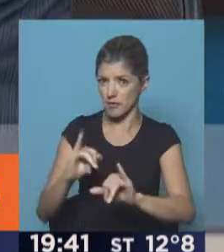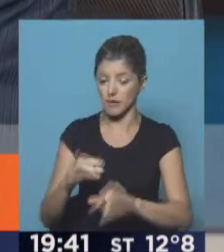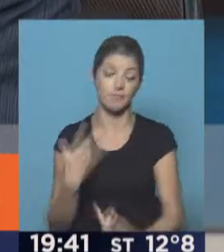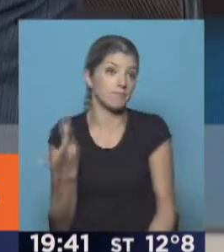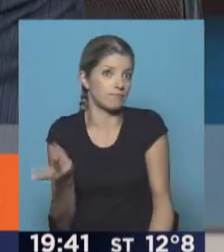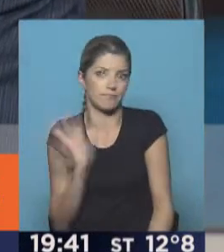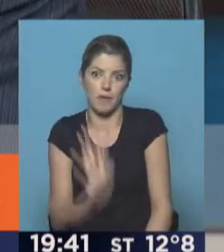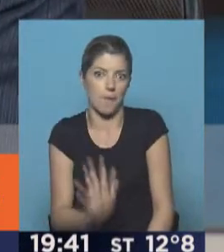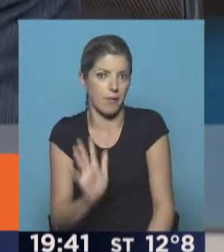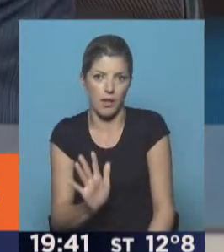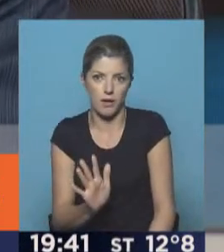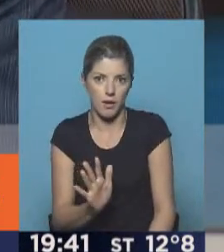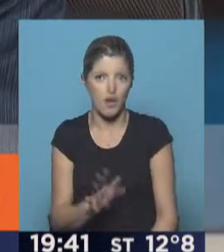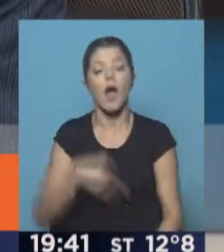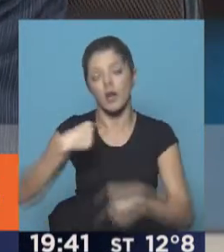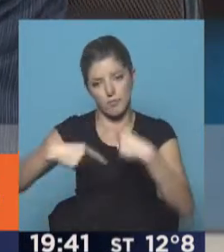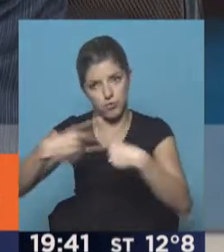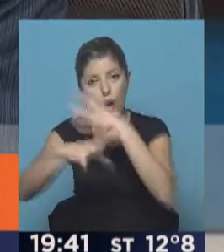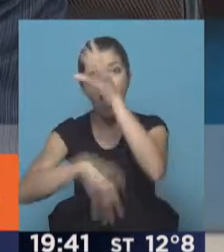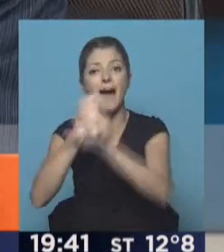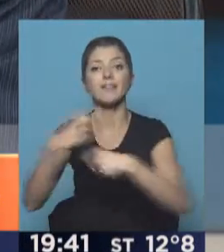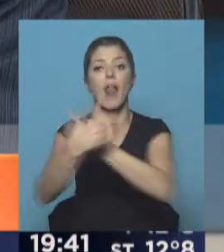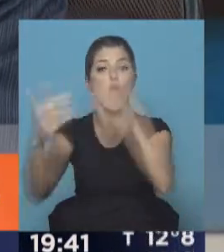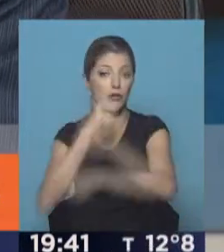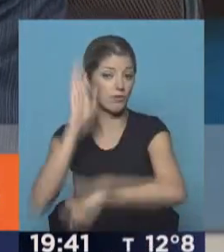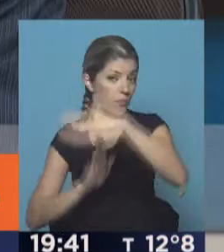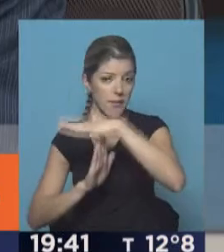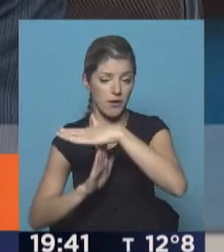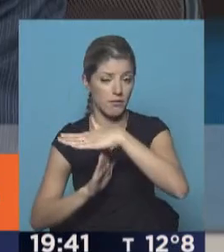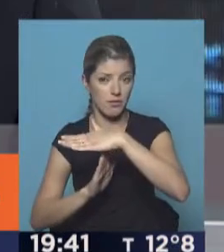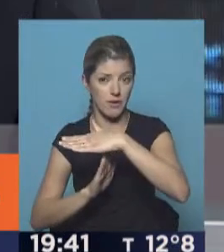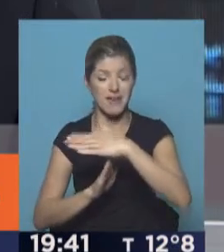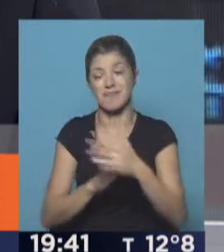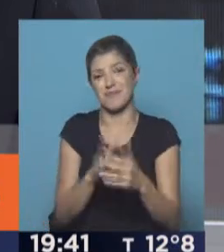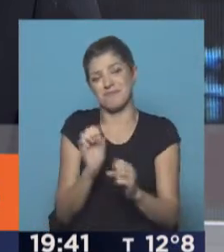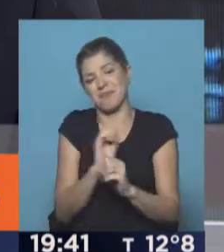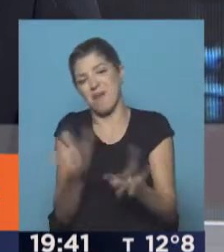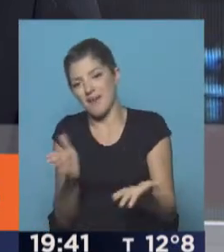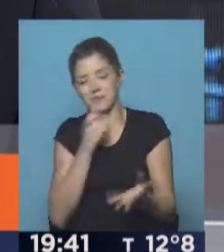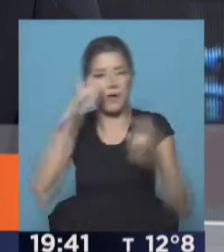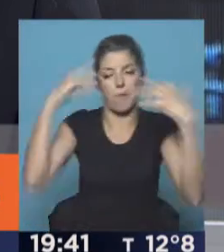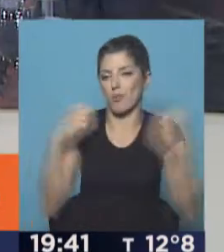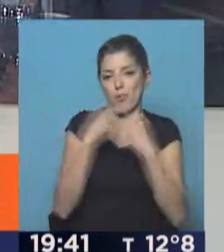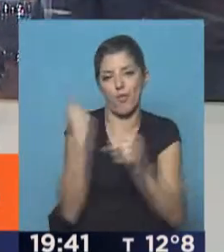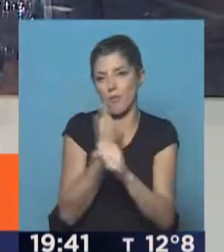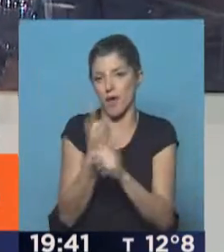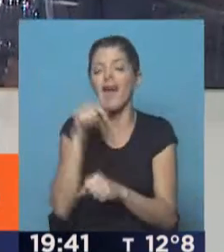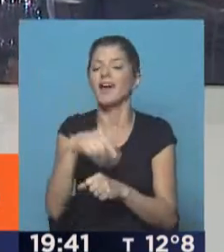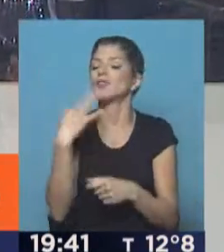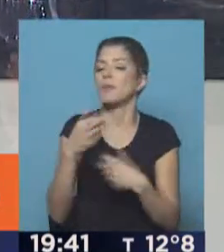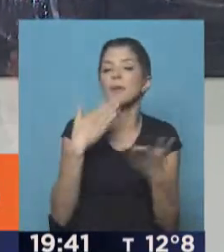que siga todas las instancias y se llegue a la Corte, ¿no? Pero no es una buena señal. Yo creo que esto hay que arreglarlo